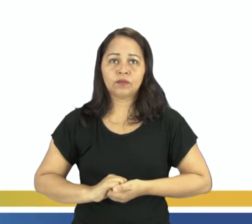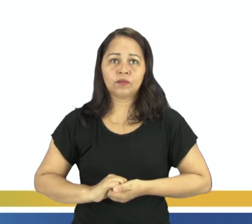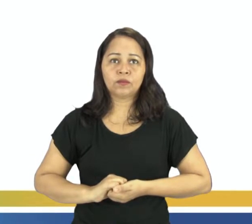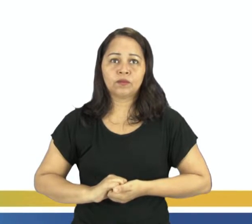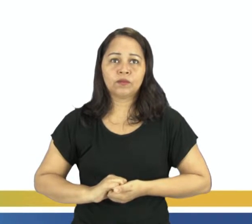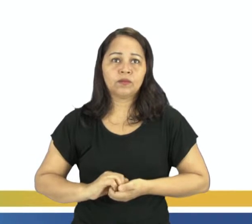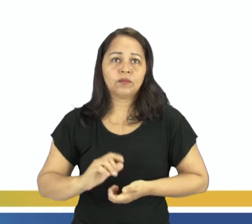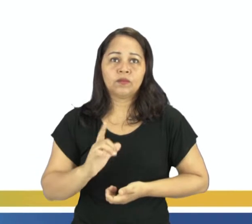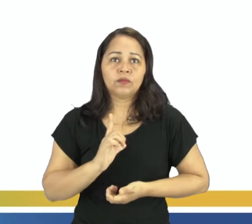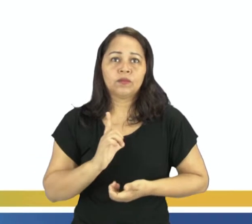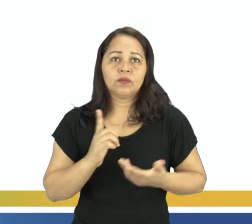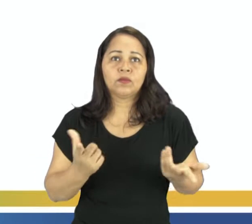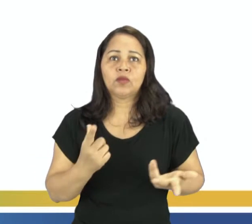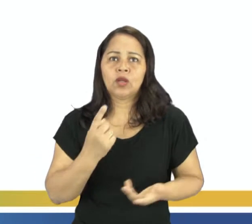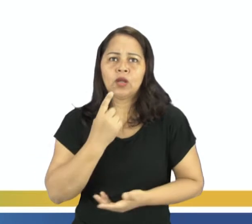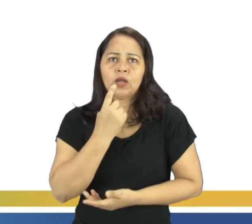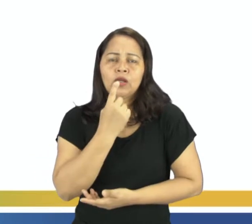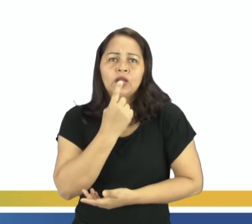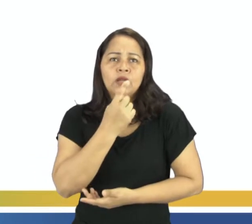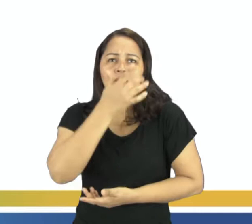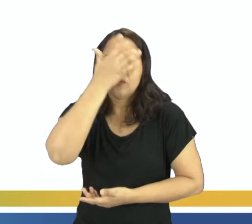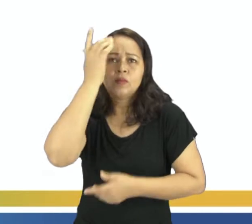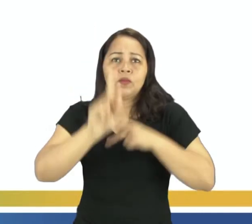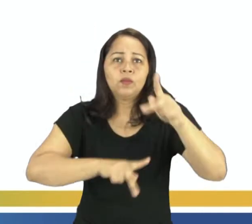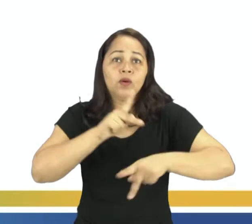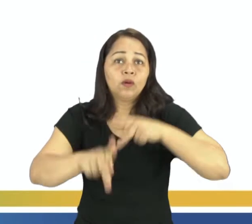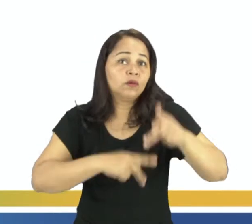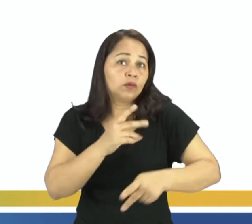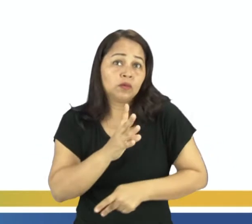los temas que están en la boca del pueblo,